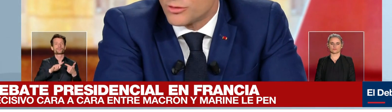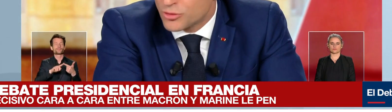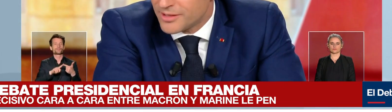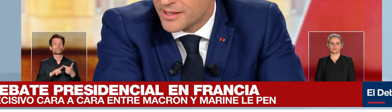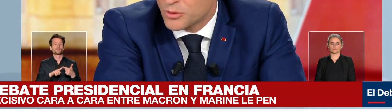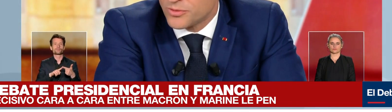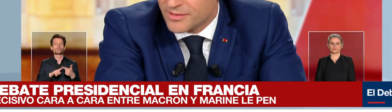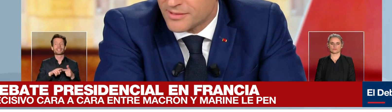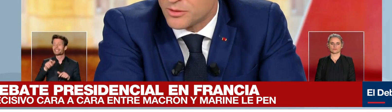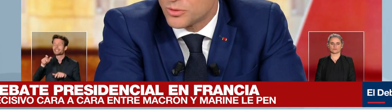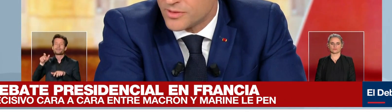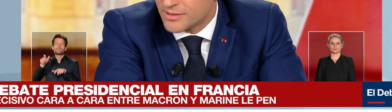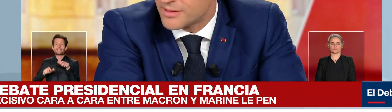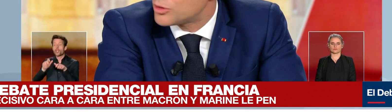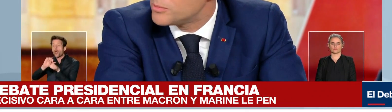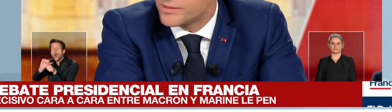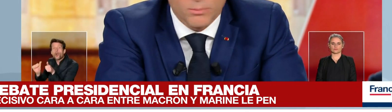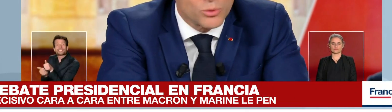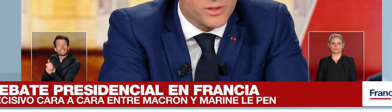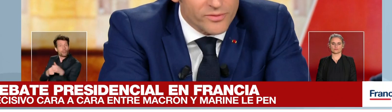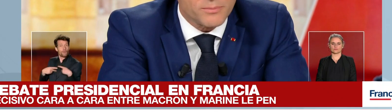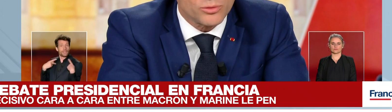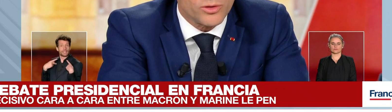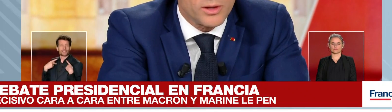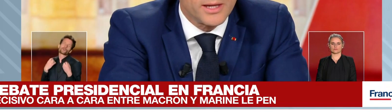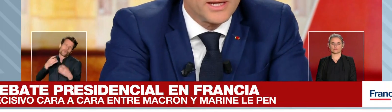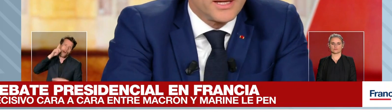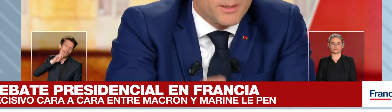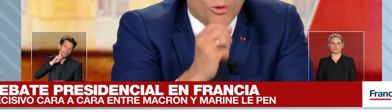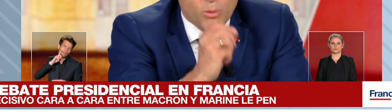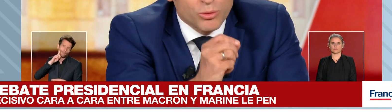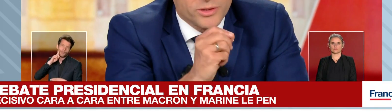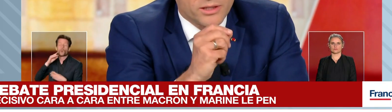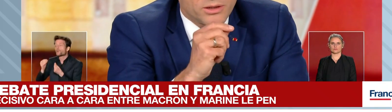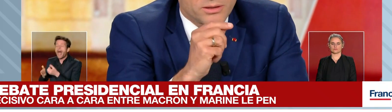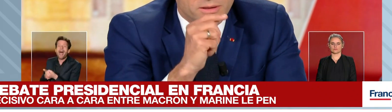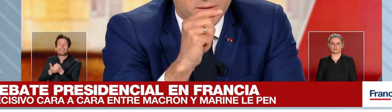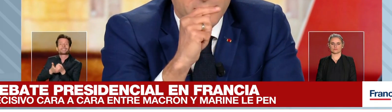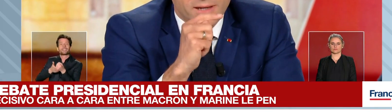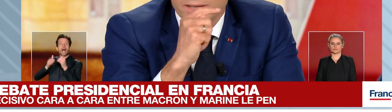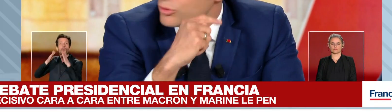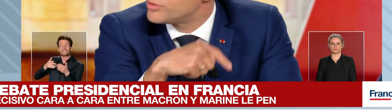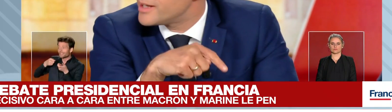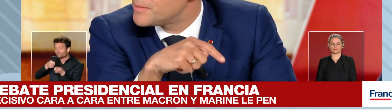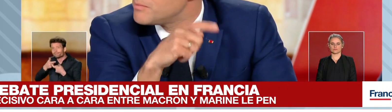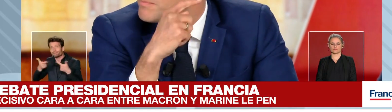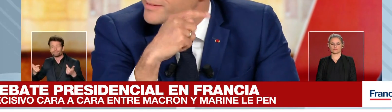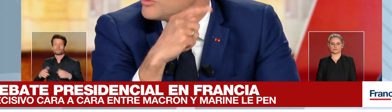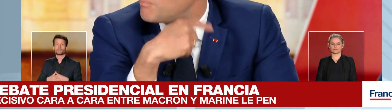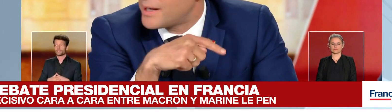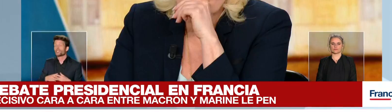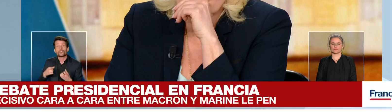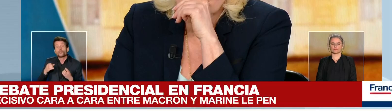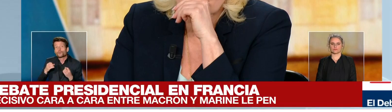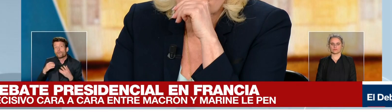aquellos que son auxiliares de domicilio, auxiliares de vida, muchas de ellas mujeres que trabajan por